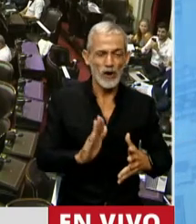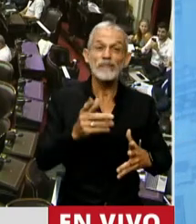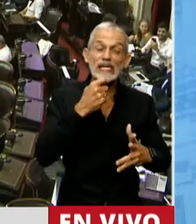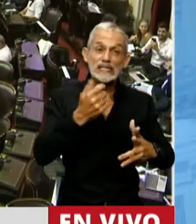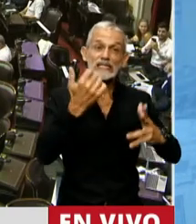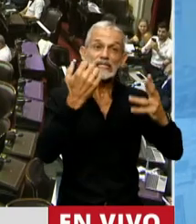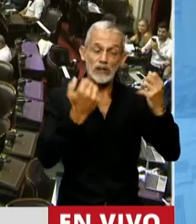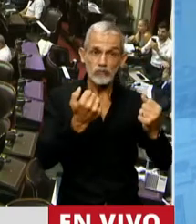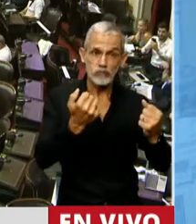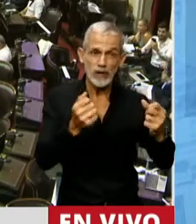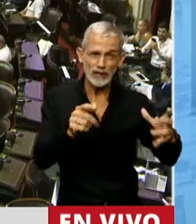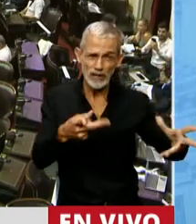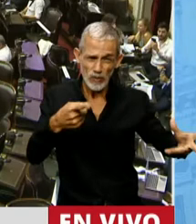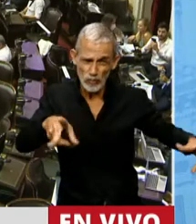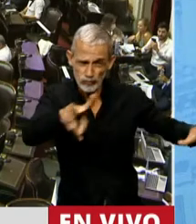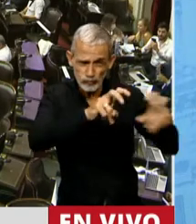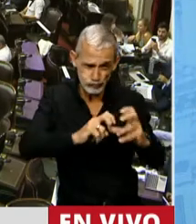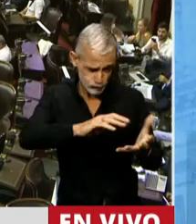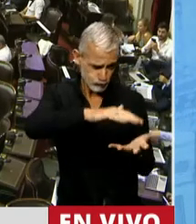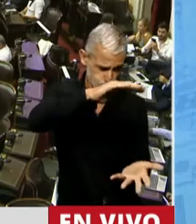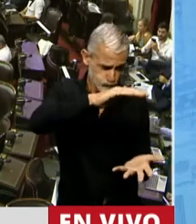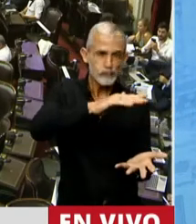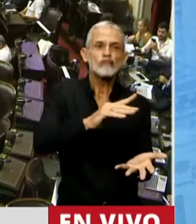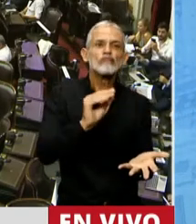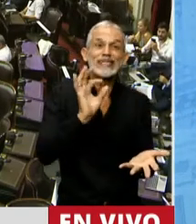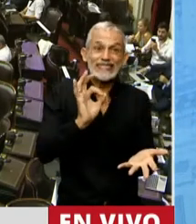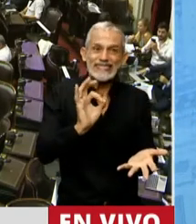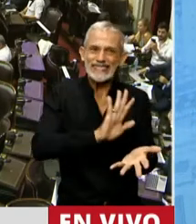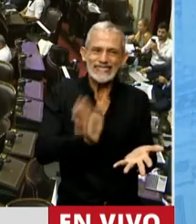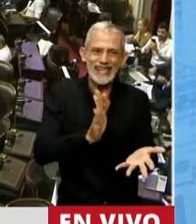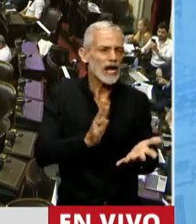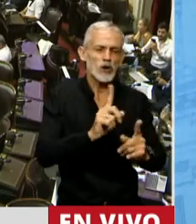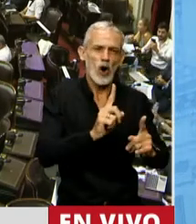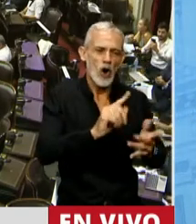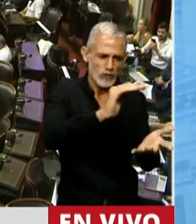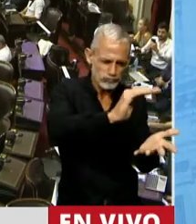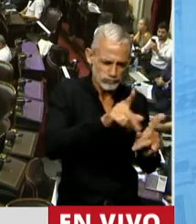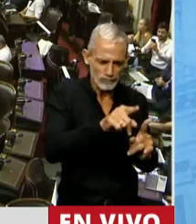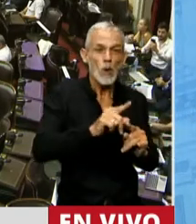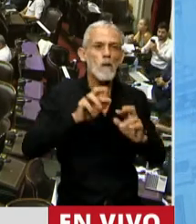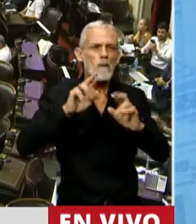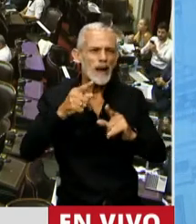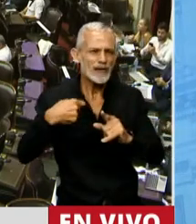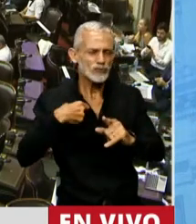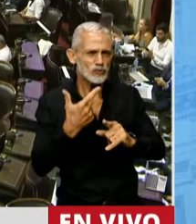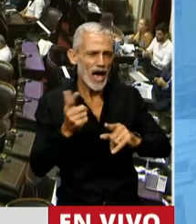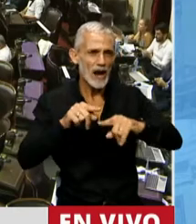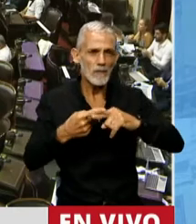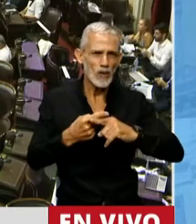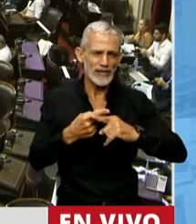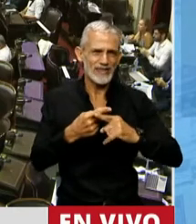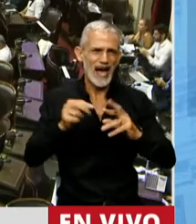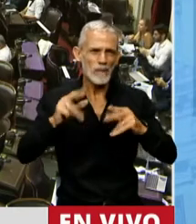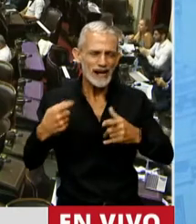crezca la torta económica no alcanza si no tenemos políticas sociales y definiciones de